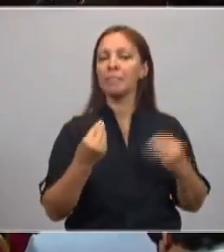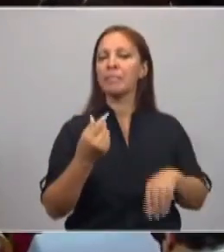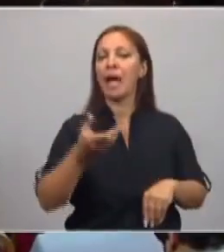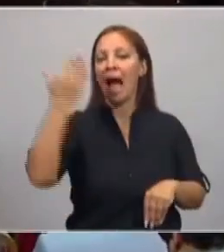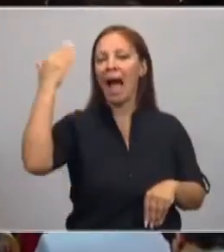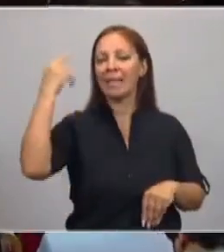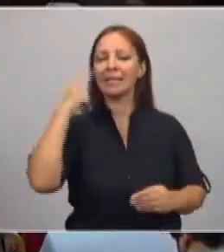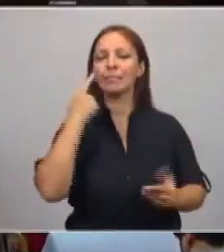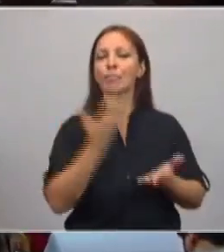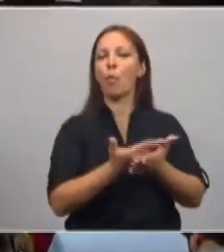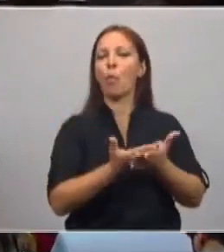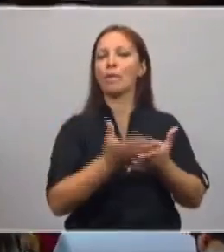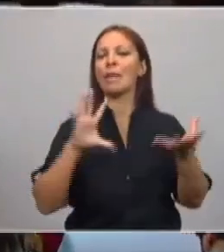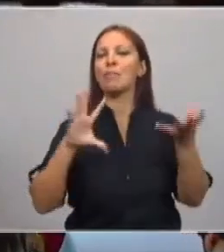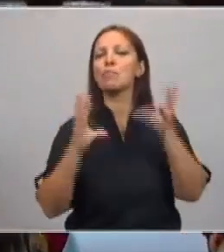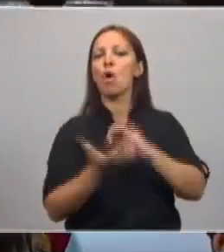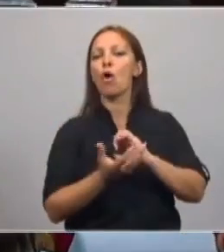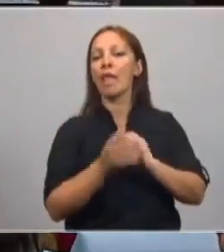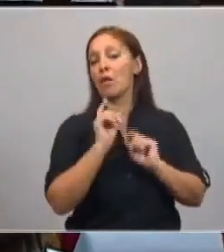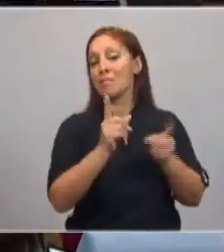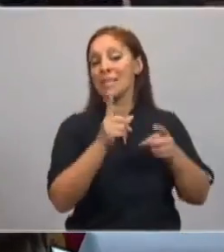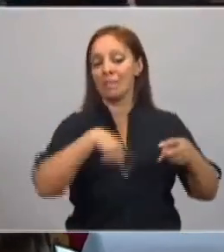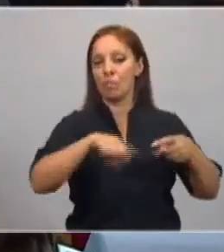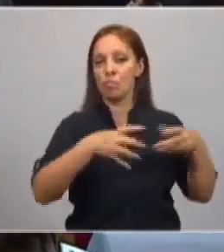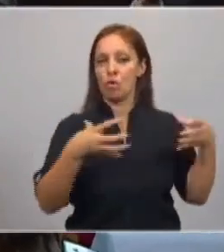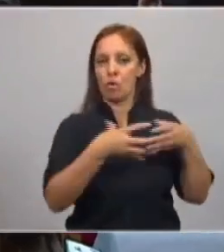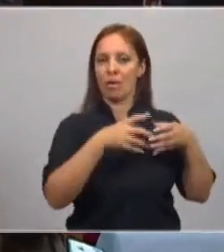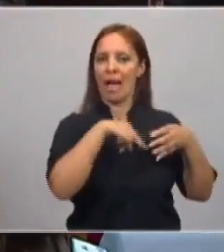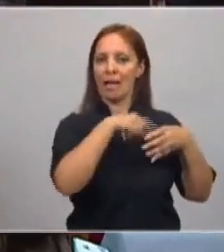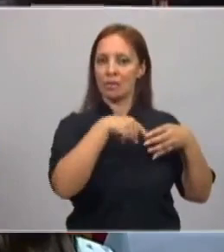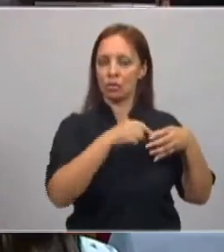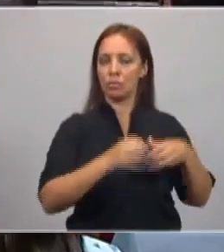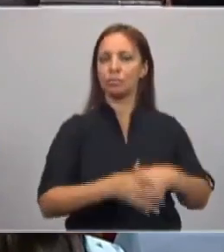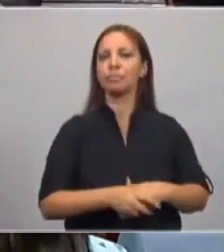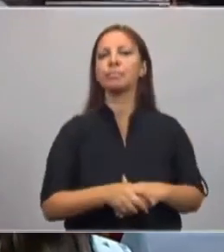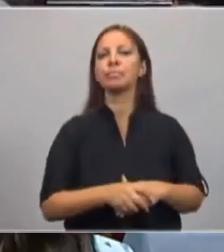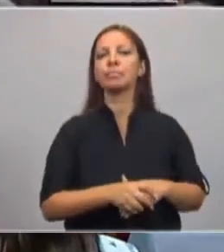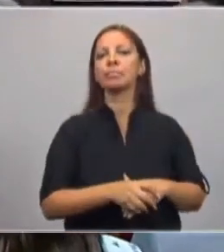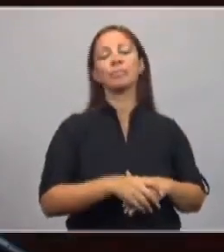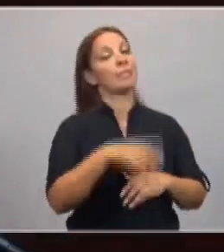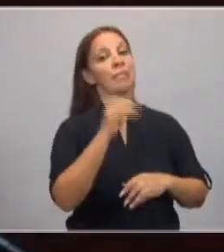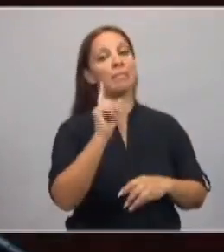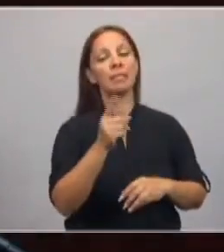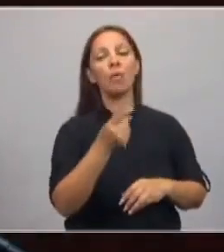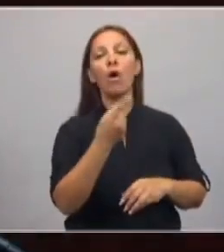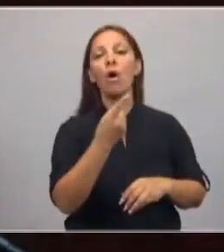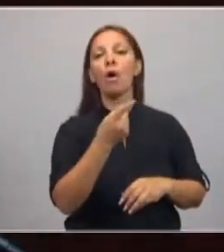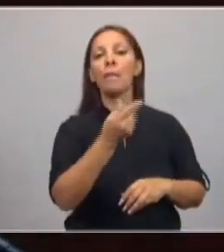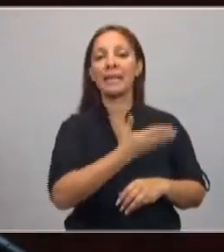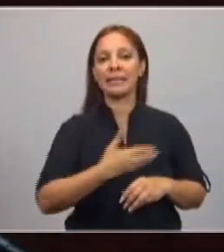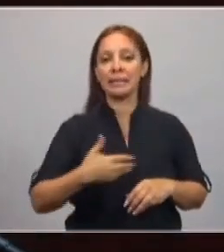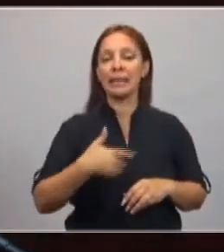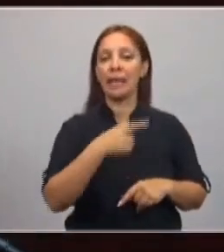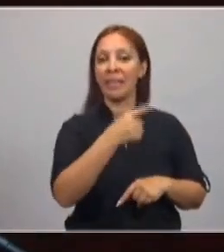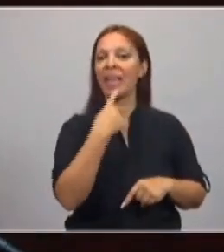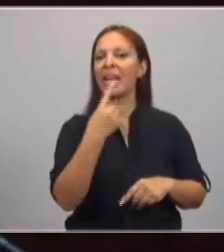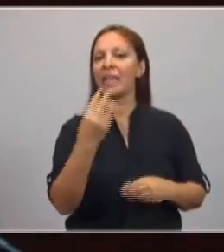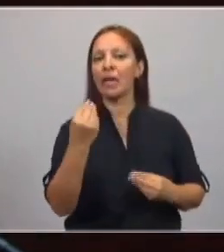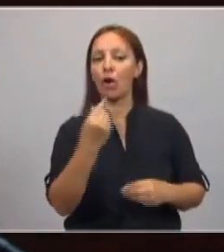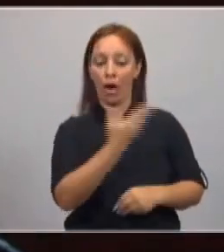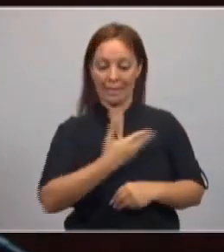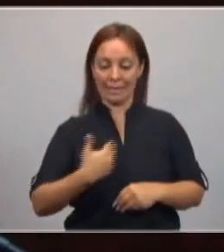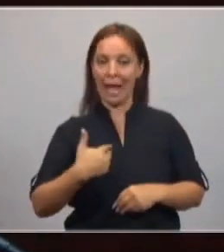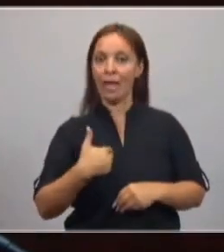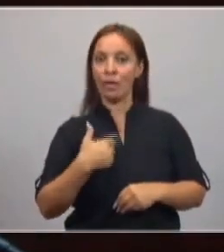un modelo que es el modelo de la casta. Es decir, según el presidente, el Estado se creó para favorecer